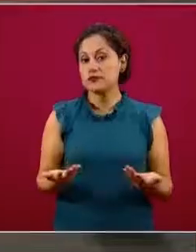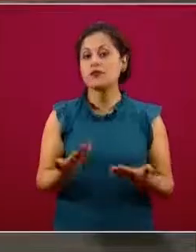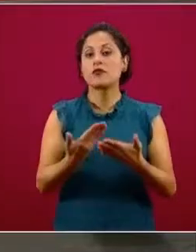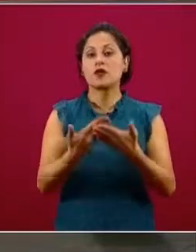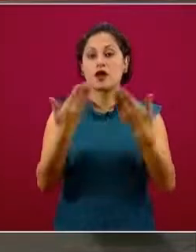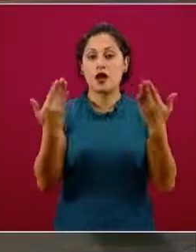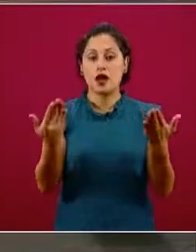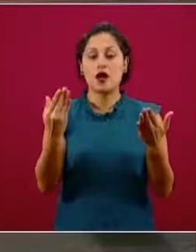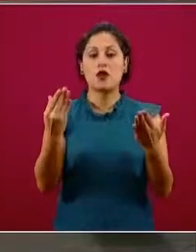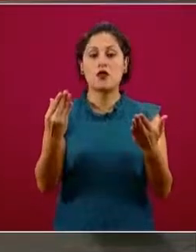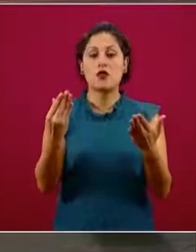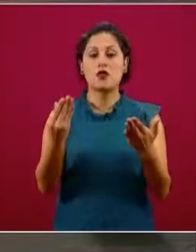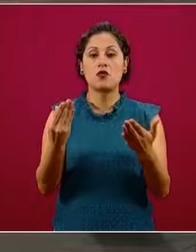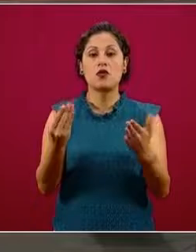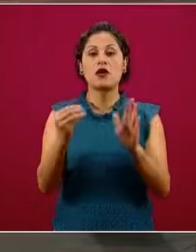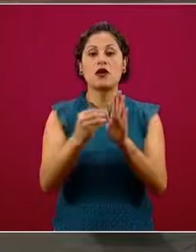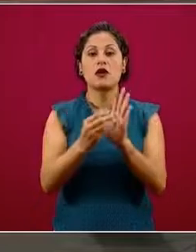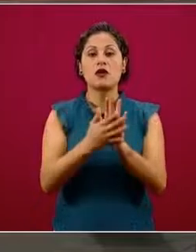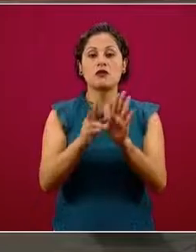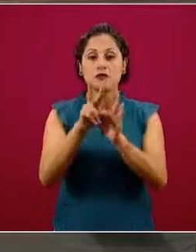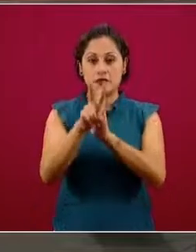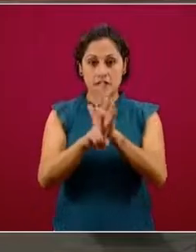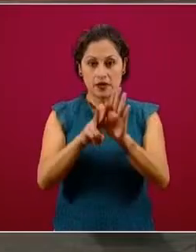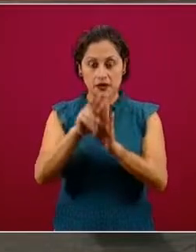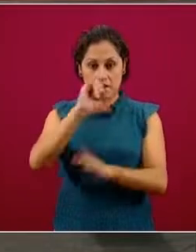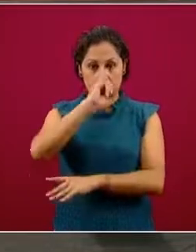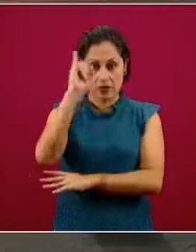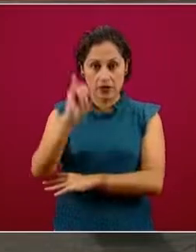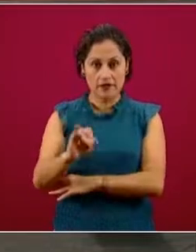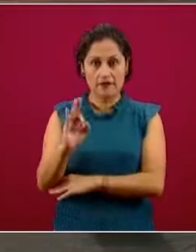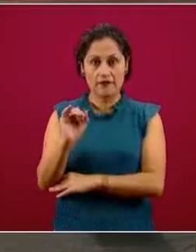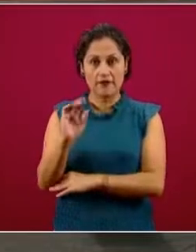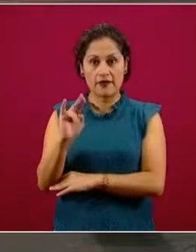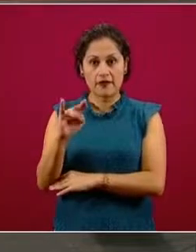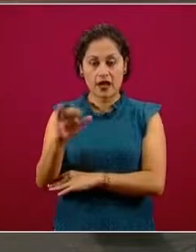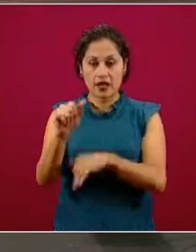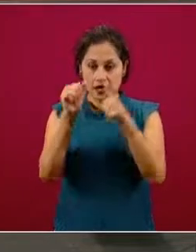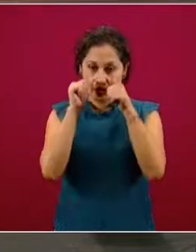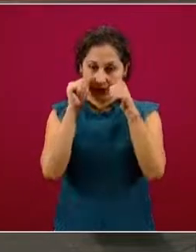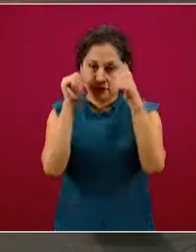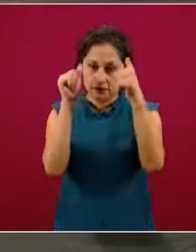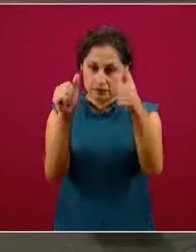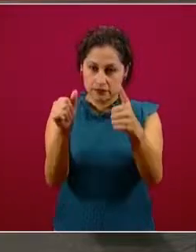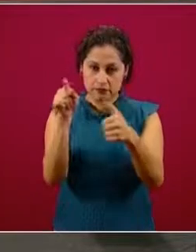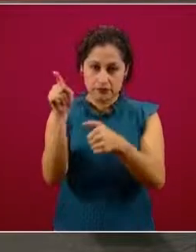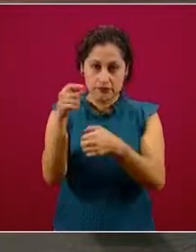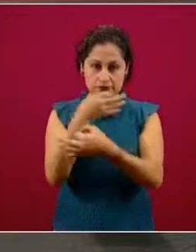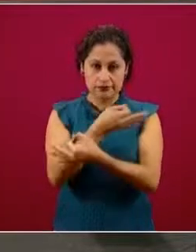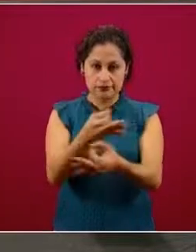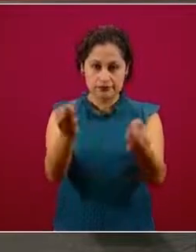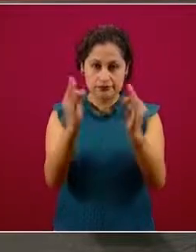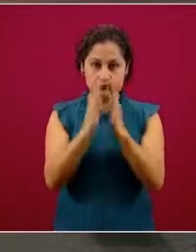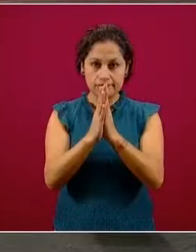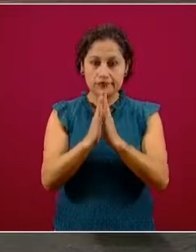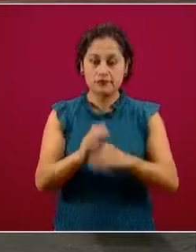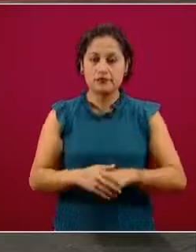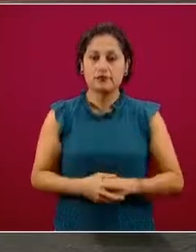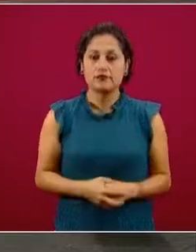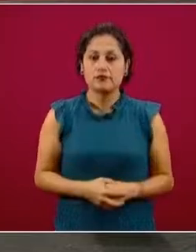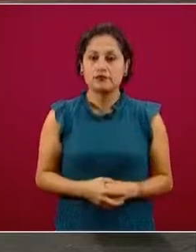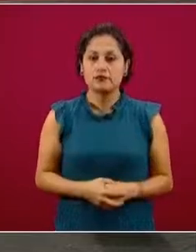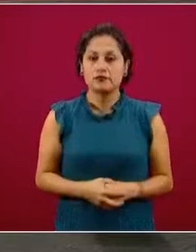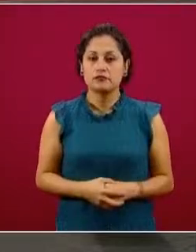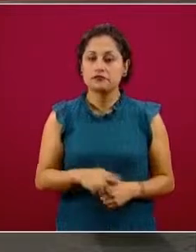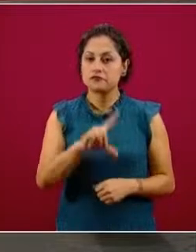video de la jefa Fabiana, si son tan amables, y escuchemos con atención el mensaje que nos transmite y pasamos